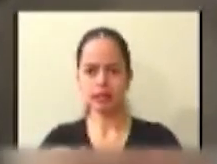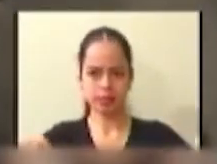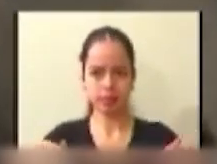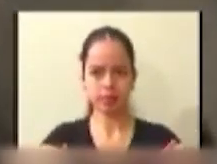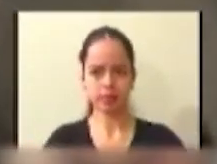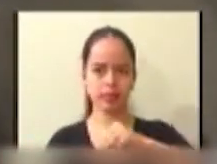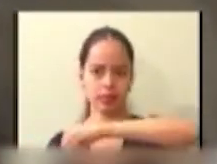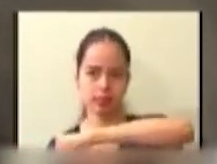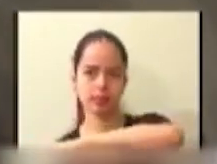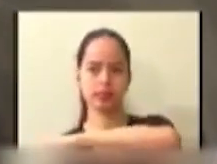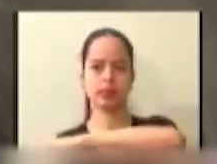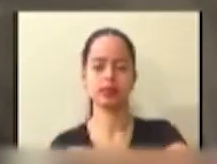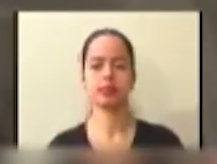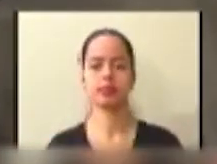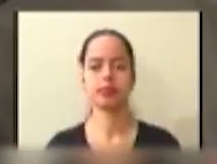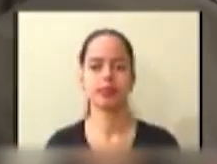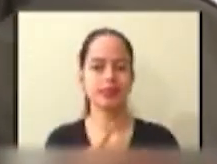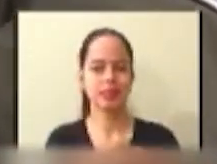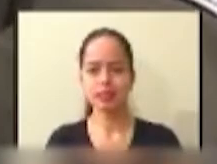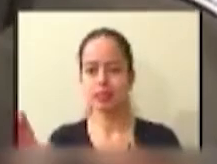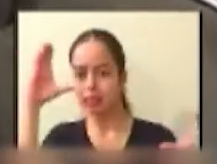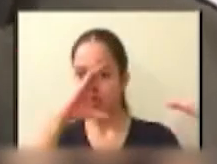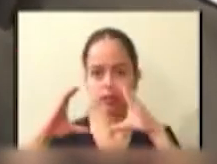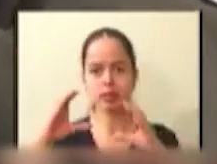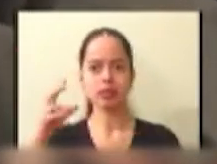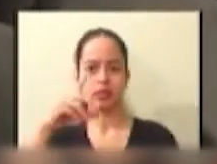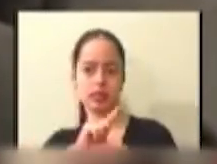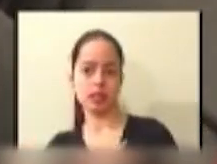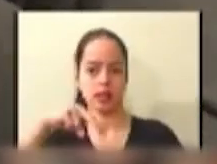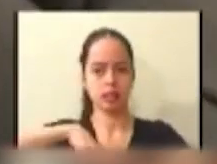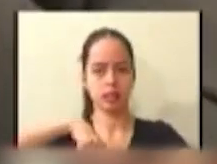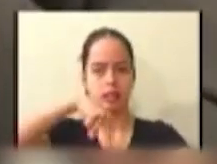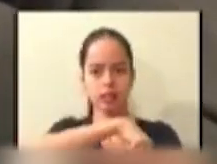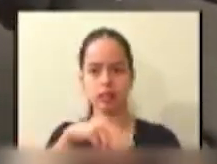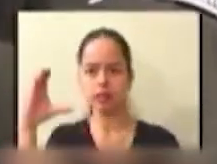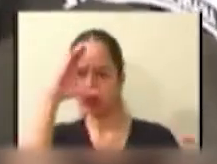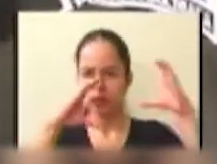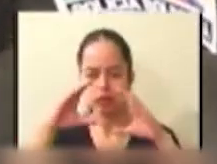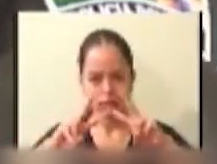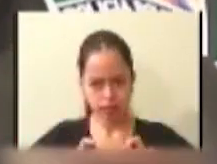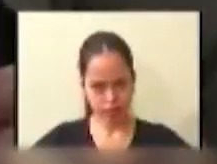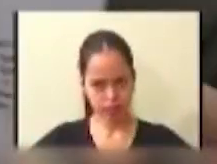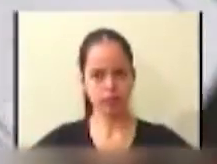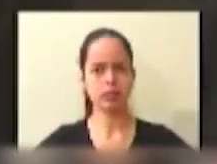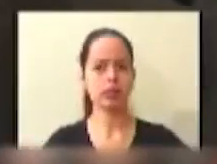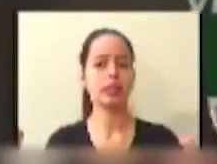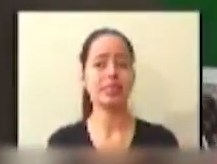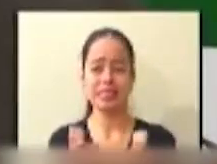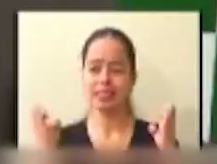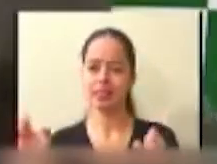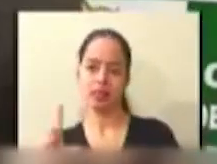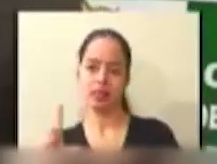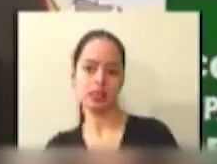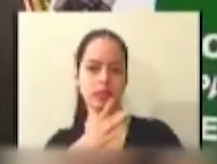de Amistad, Puente Internacional, en otros puntos no autorizados de frontera, lo mismo que se ha alertado a la Comisión de Redes Fronterizas, pasos